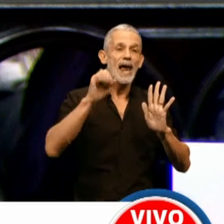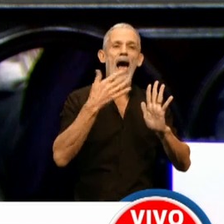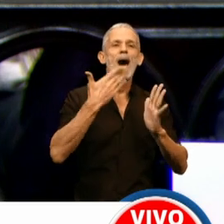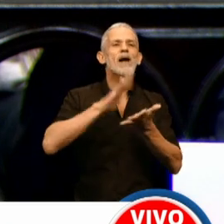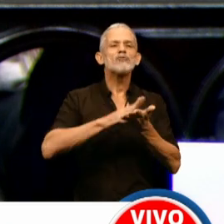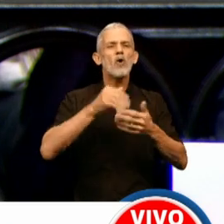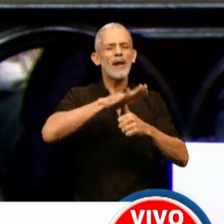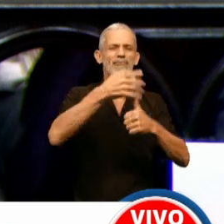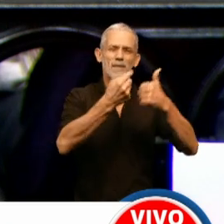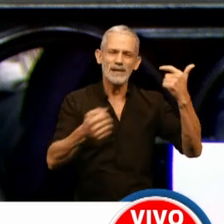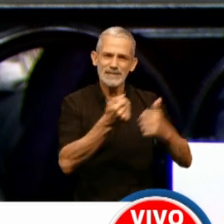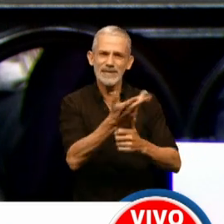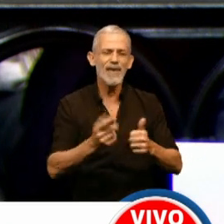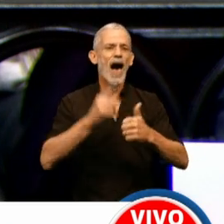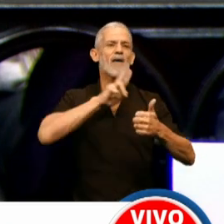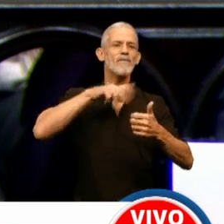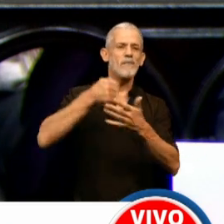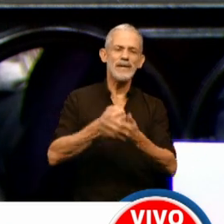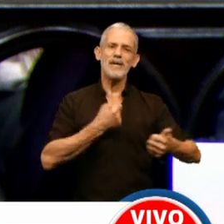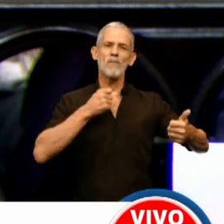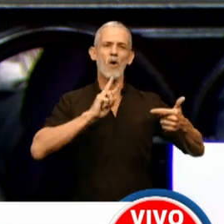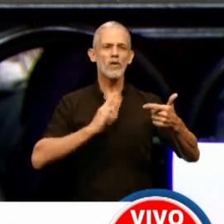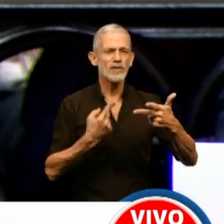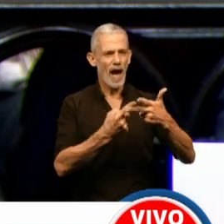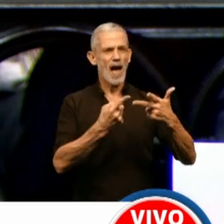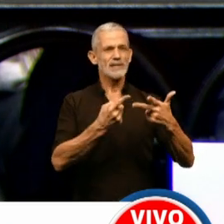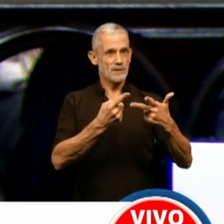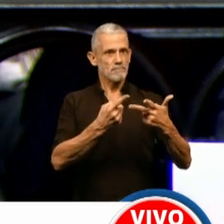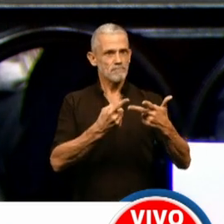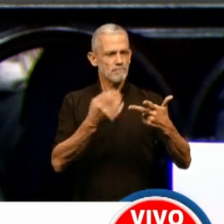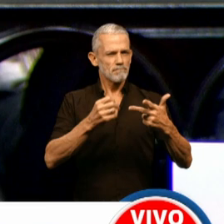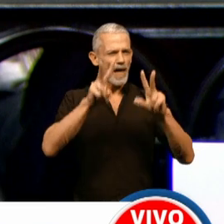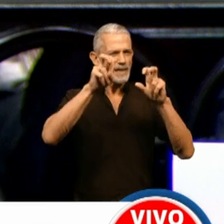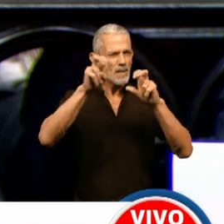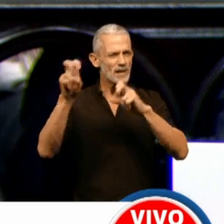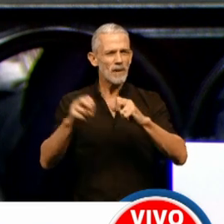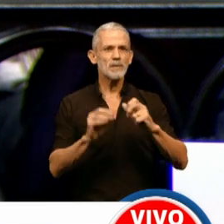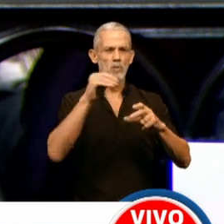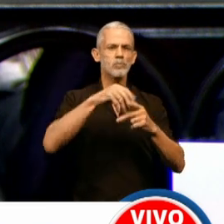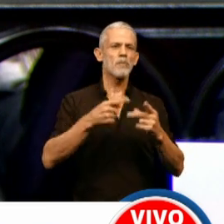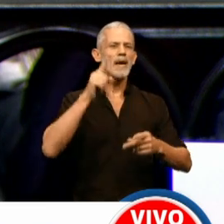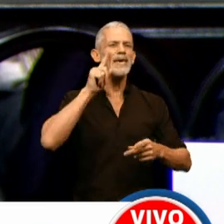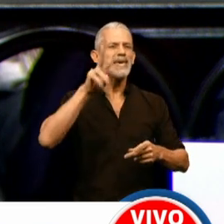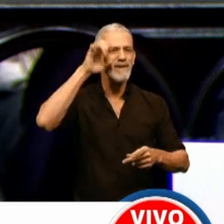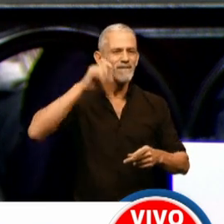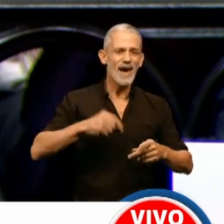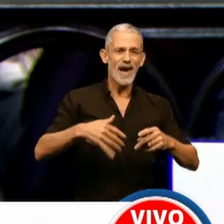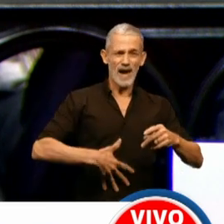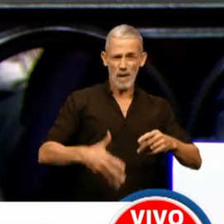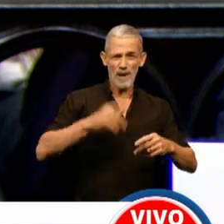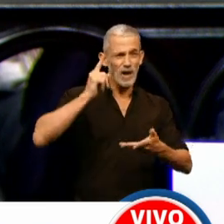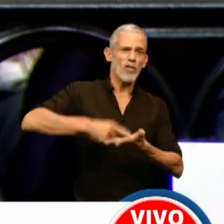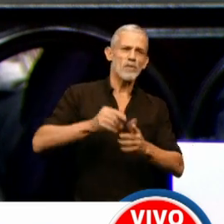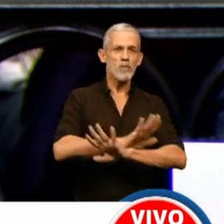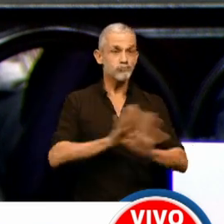diversidad de feminismo de transfeminismo y que empecemos a pensar que la ive exprese también